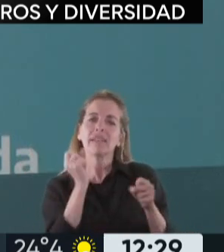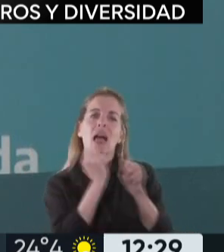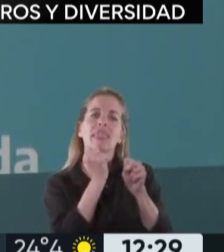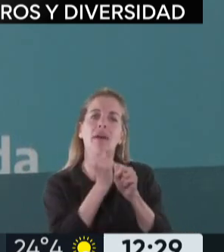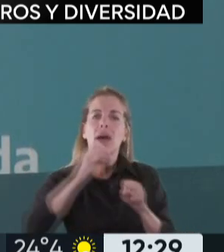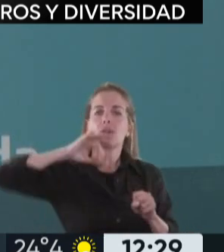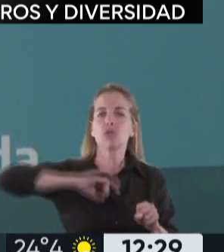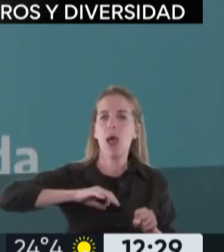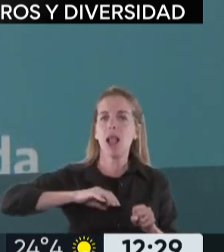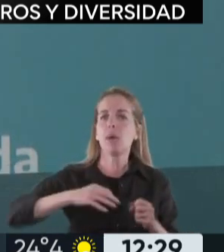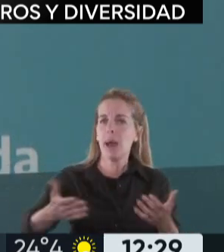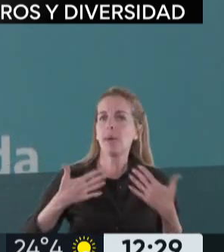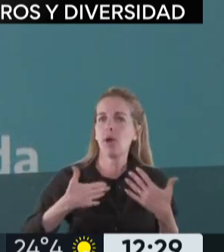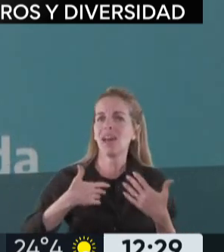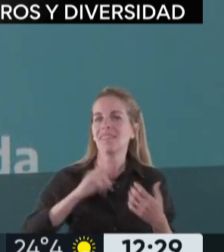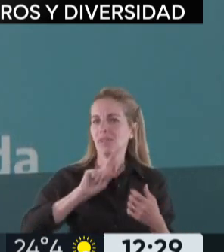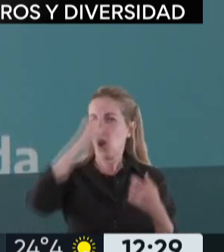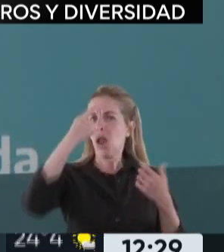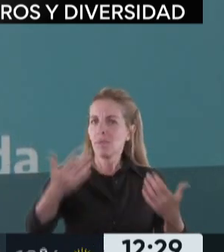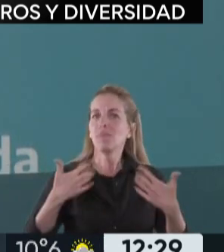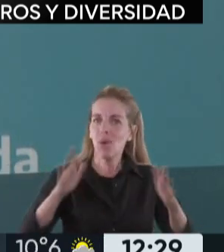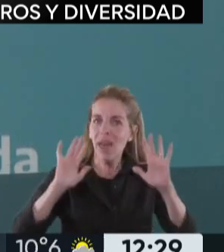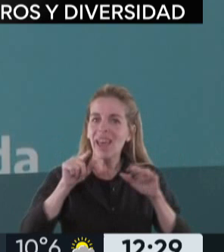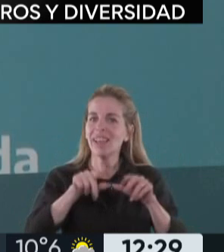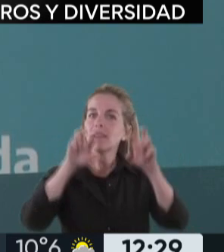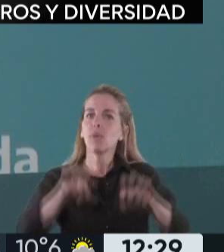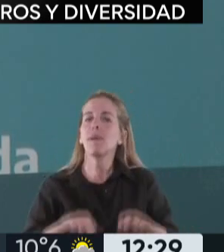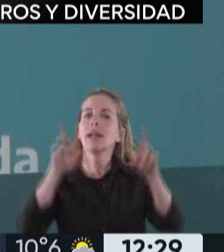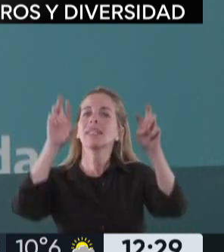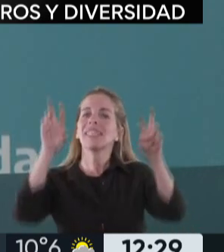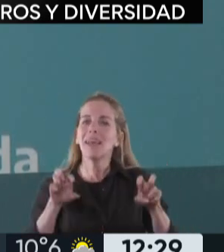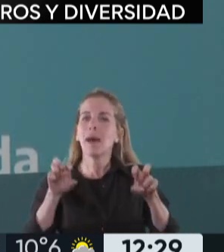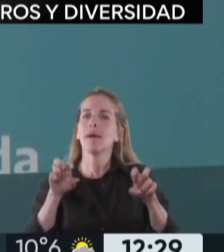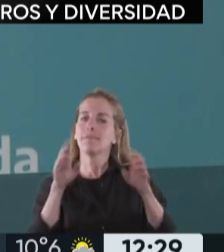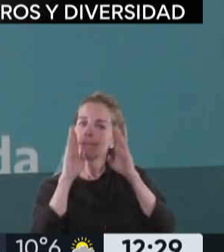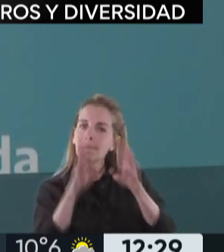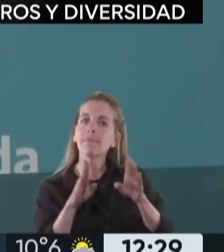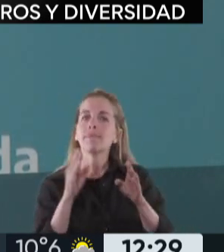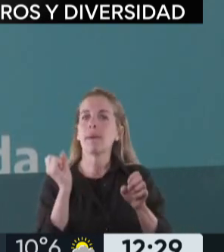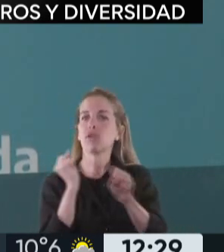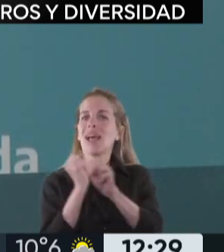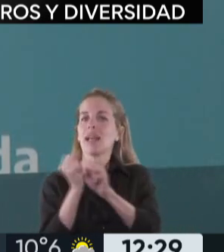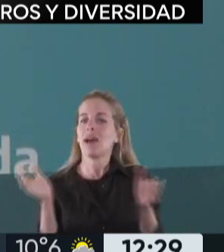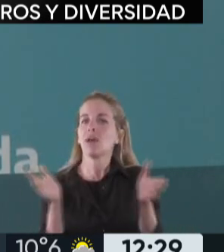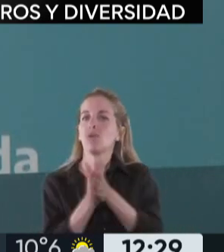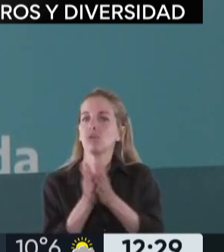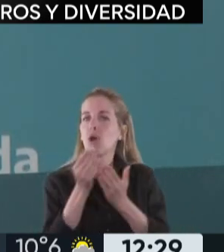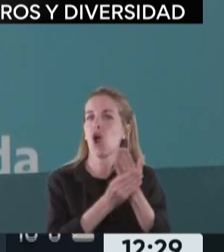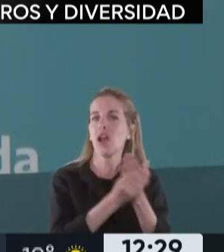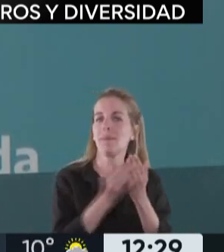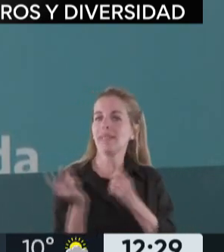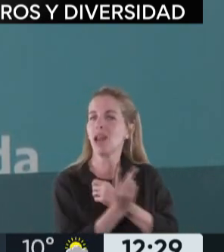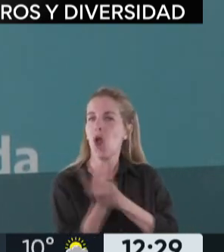es un programa y un plan central en lo que vamos a revisar, a trabajar en conjunto y